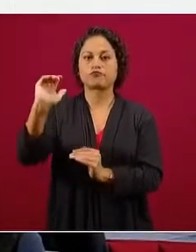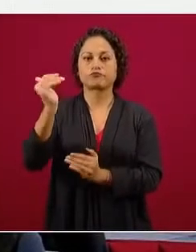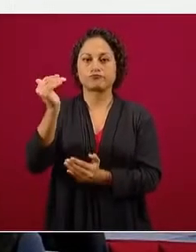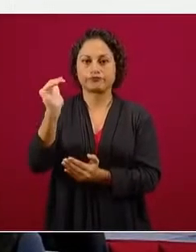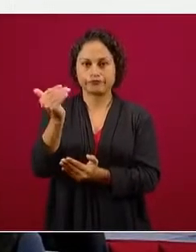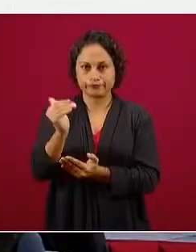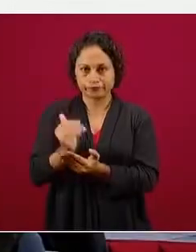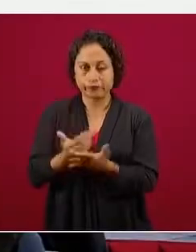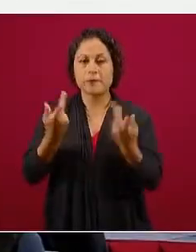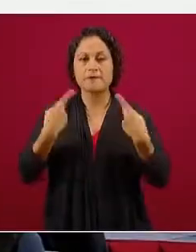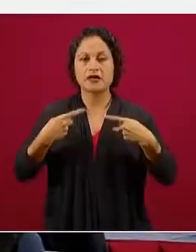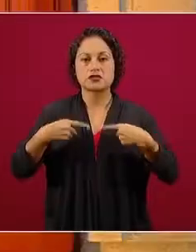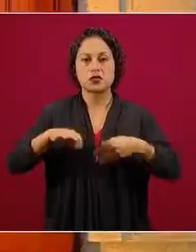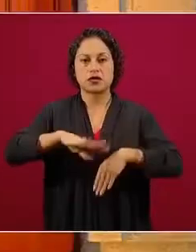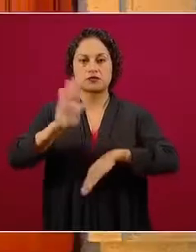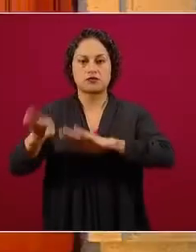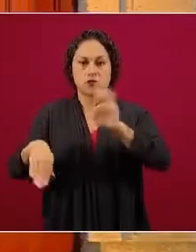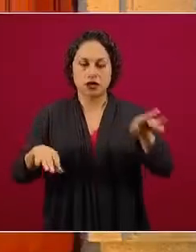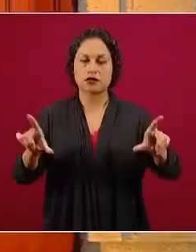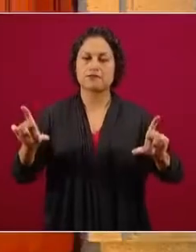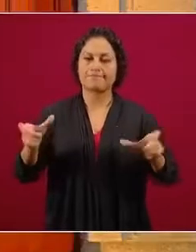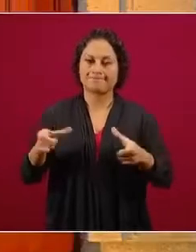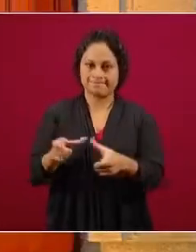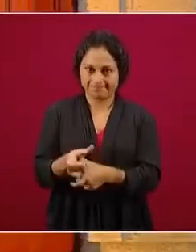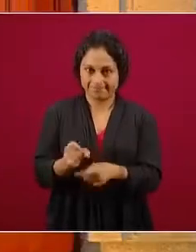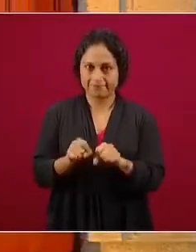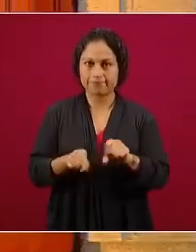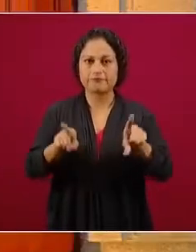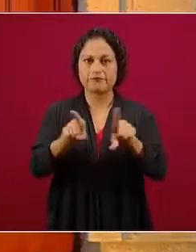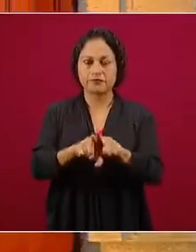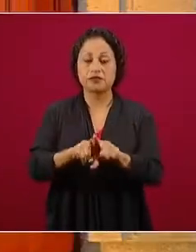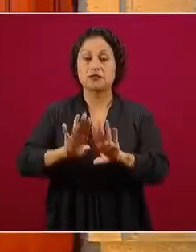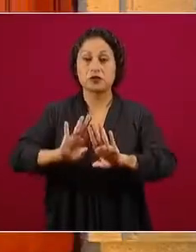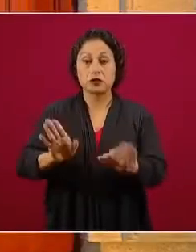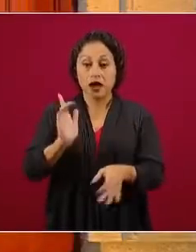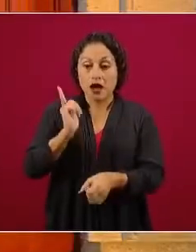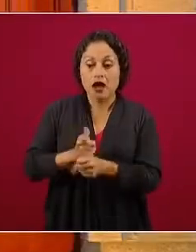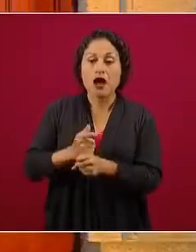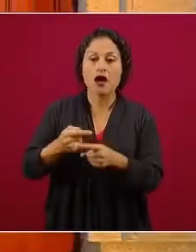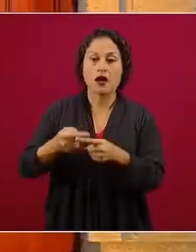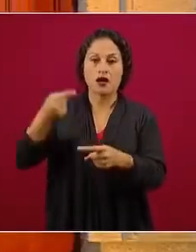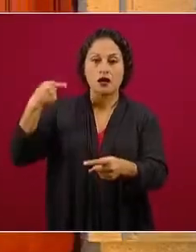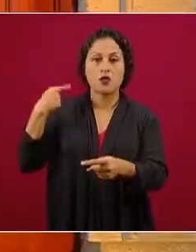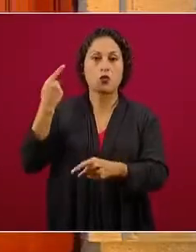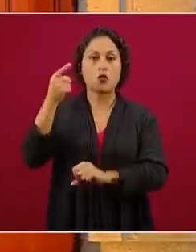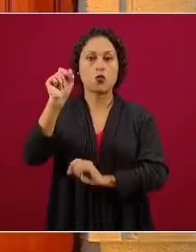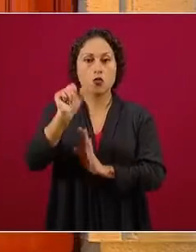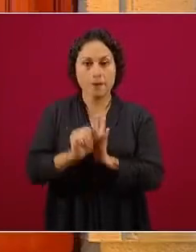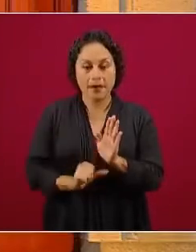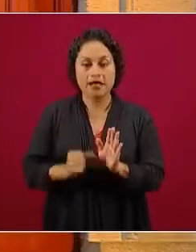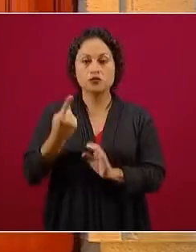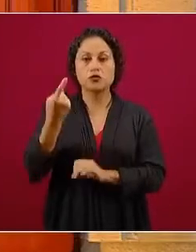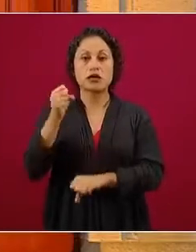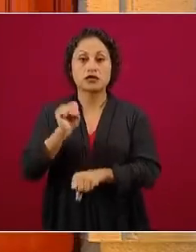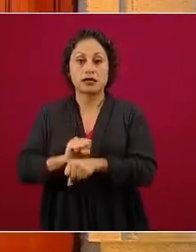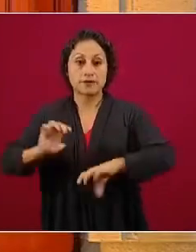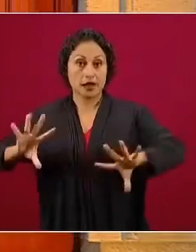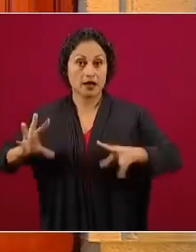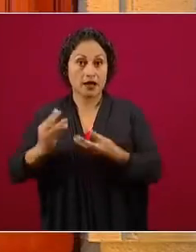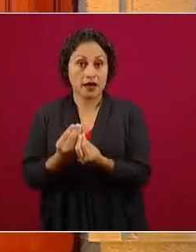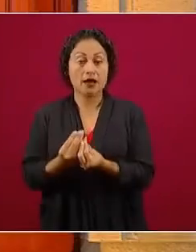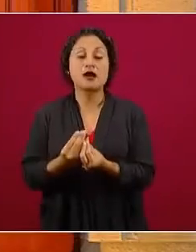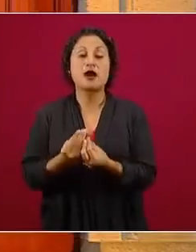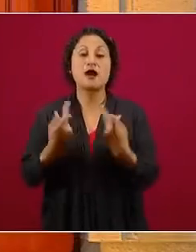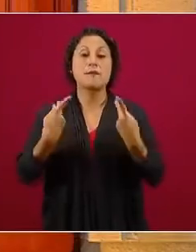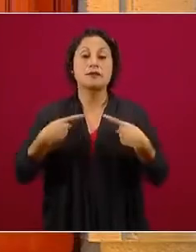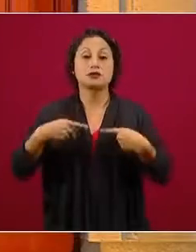de defunciones. Con esto prácticamente tenemos ya un mes y una semana en donde hemos tenido una tendencia descendente en la ocurrencia